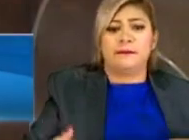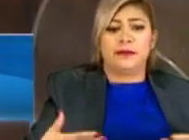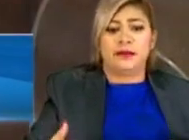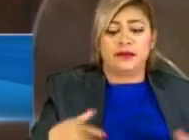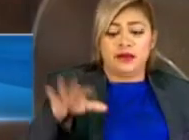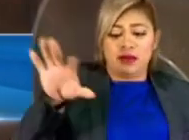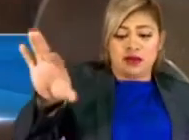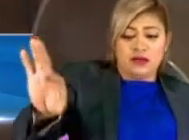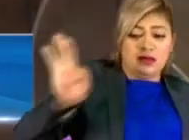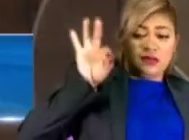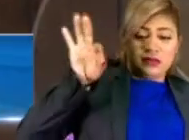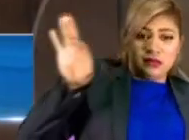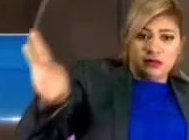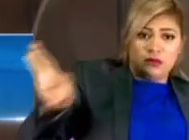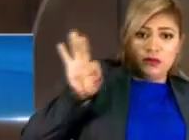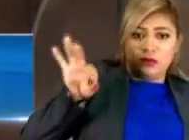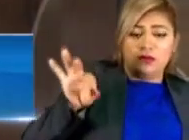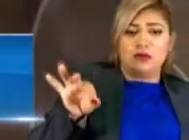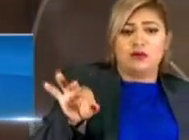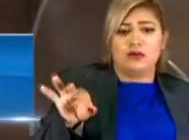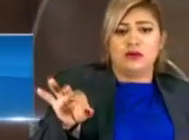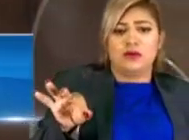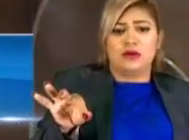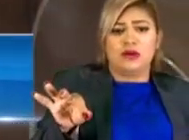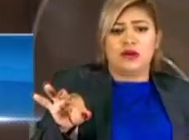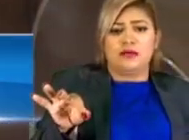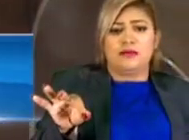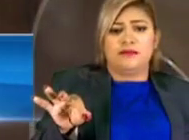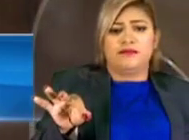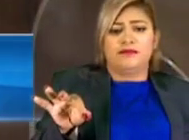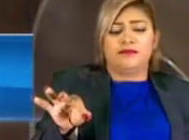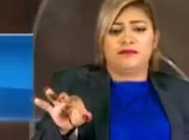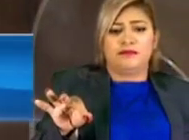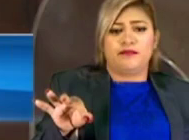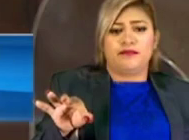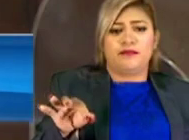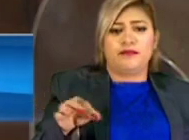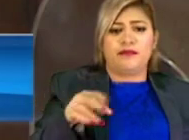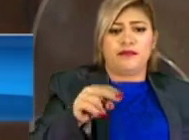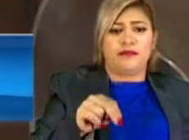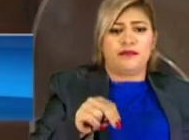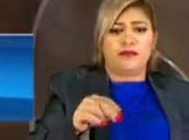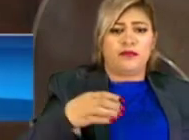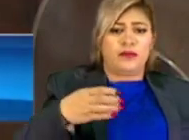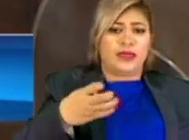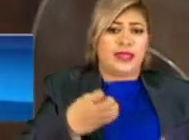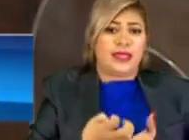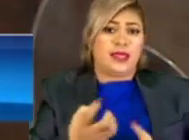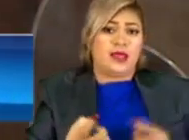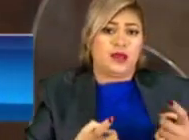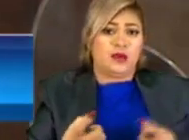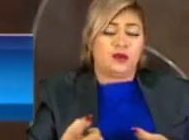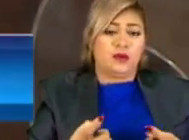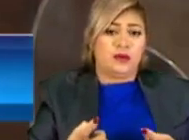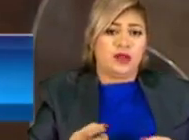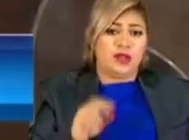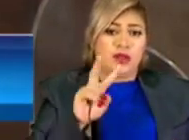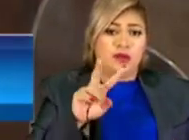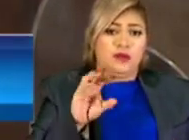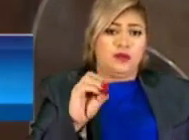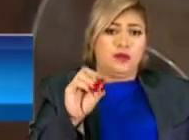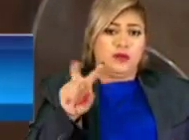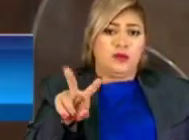escogida como sede del Bloomberg New Economy Gateway